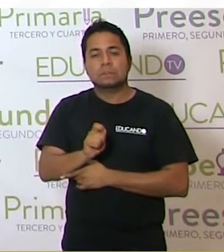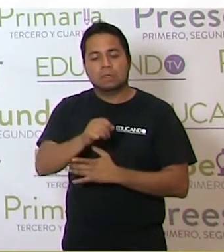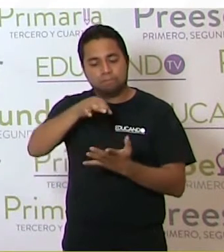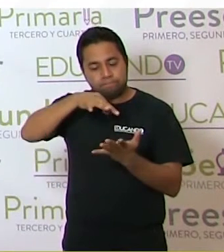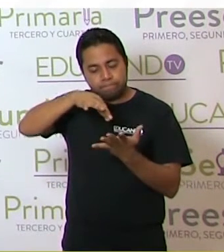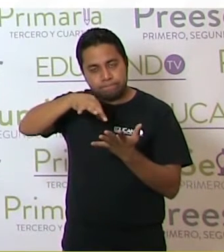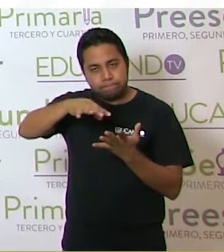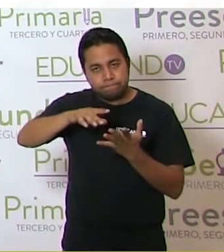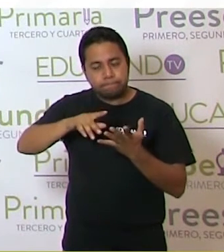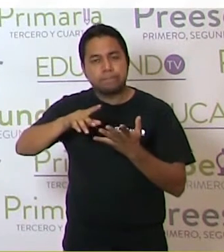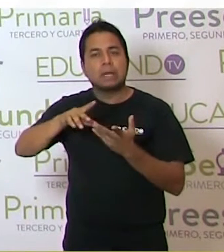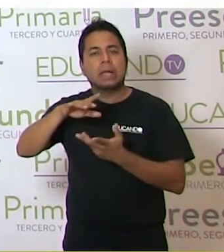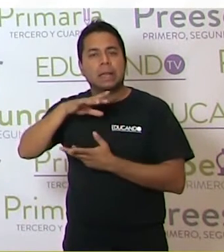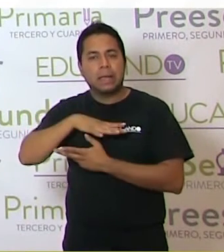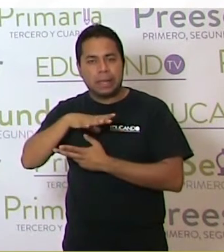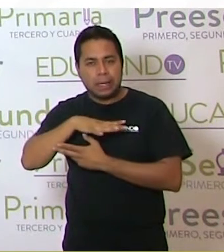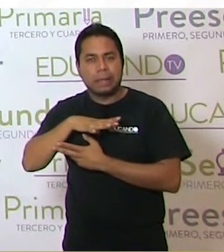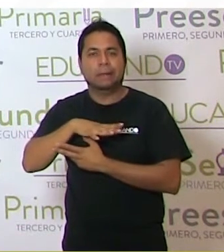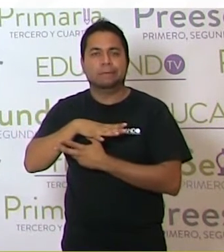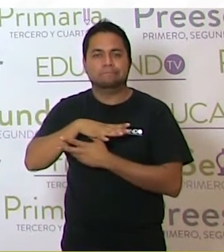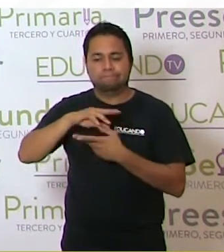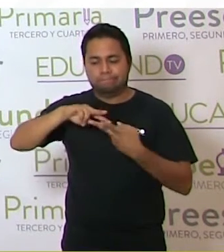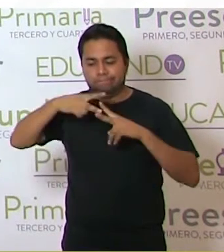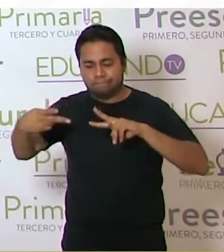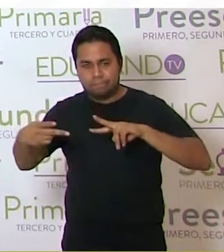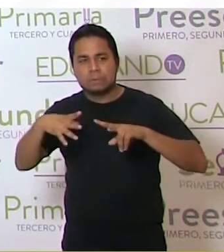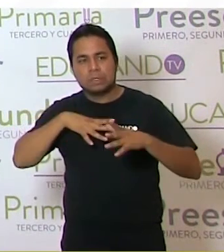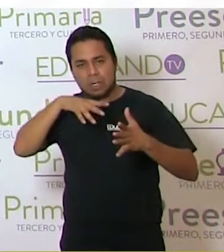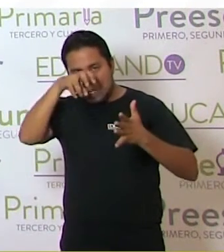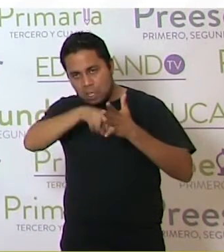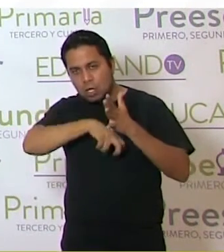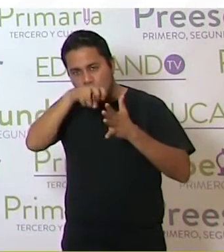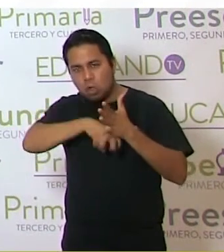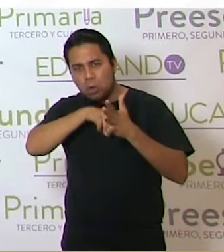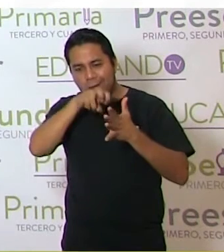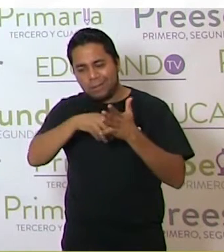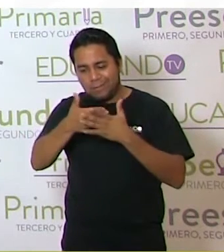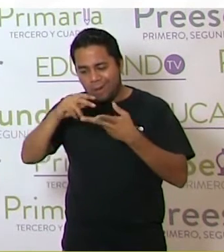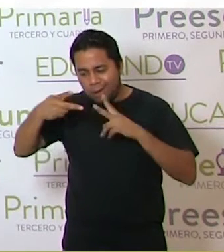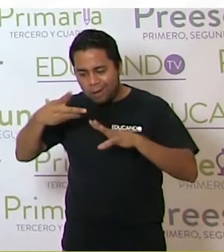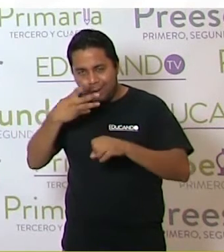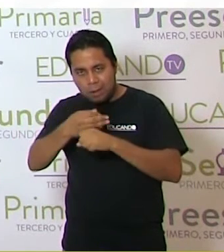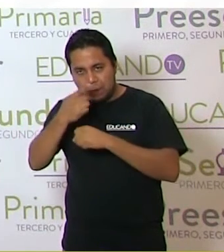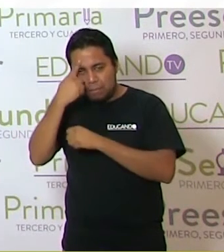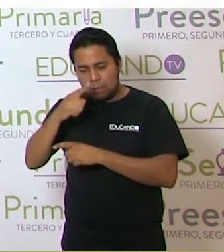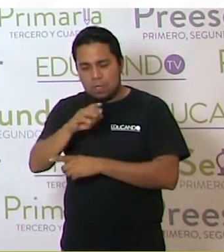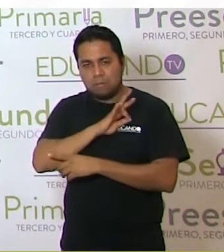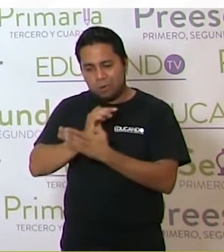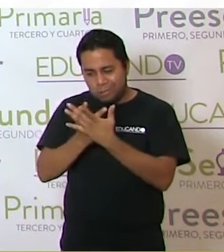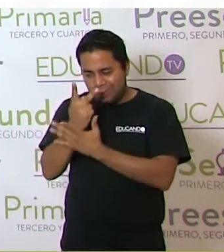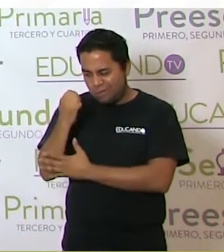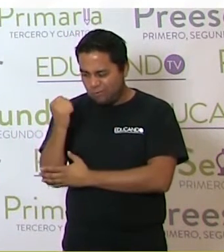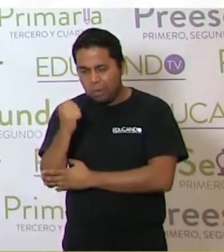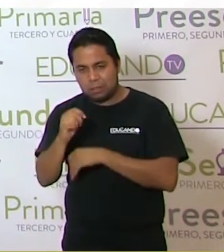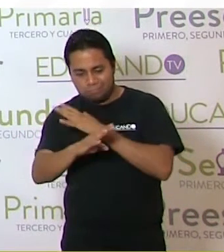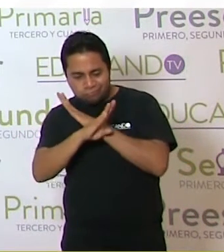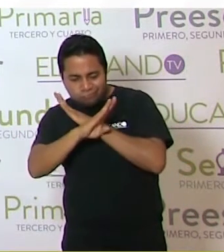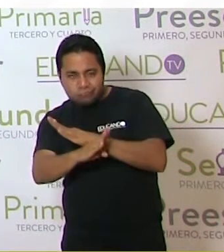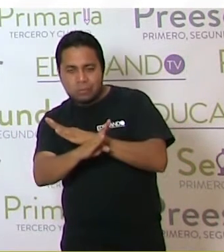son plantas que han sido genéticamente alteradas para mejorar la resistencia enfermedades